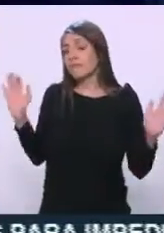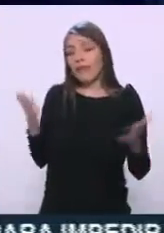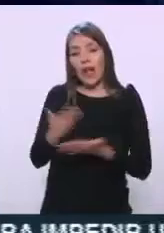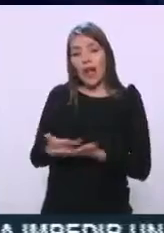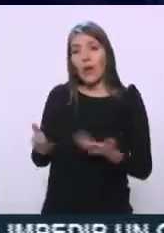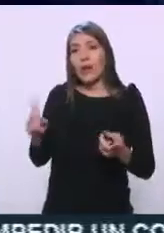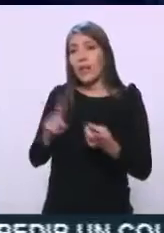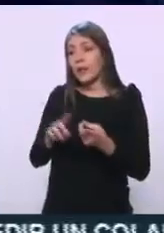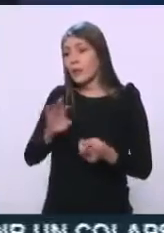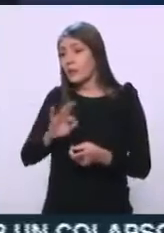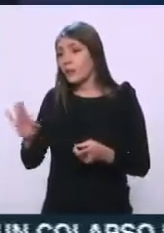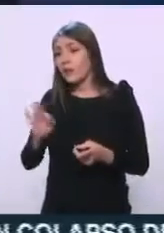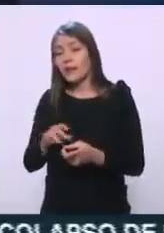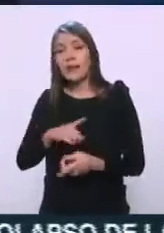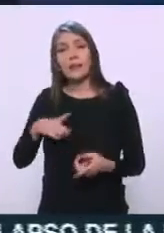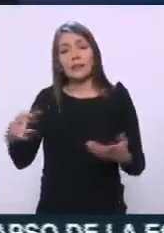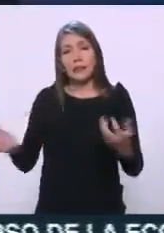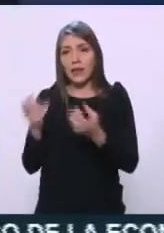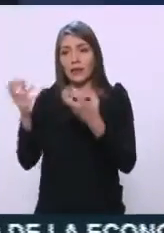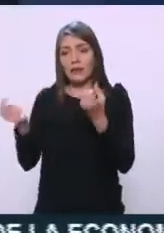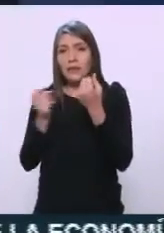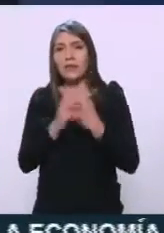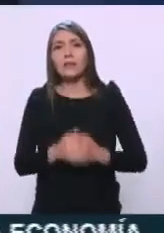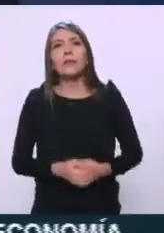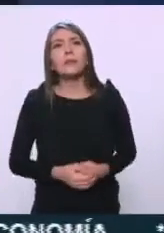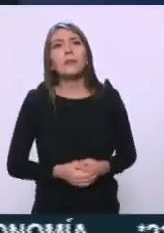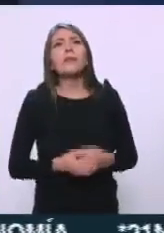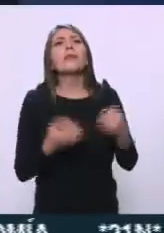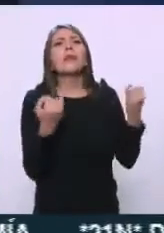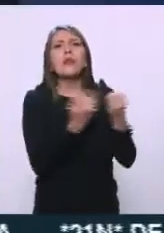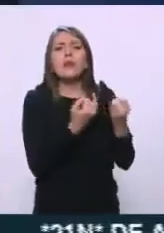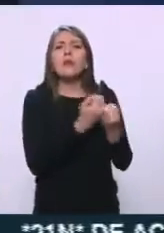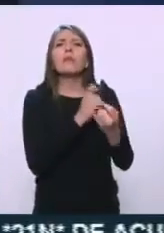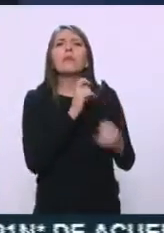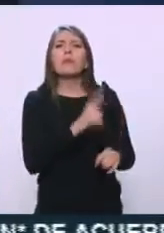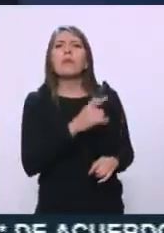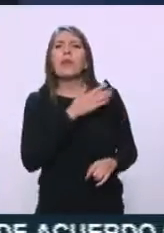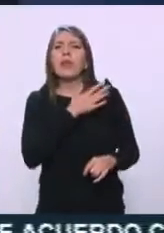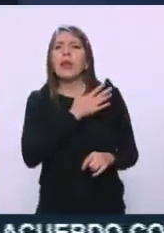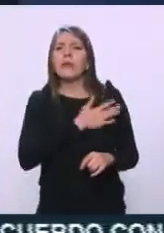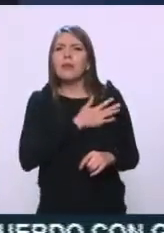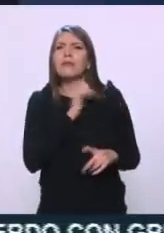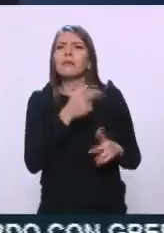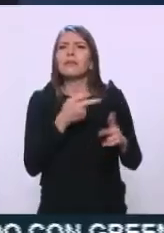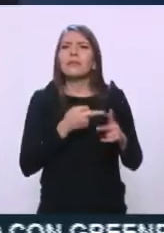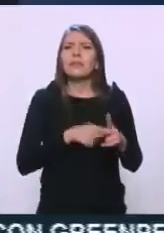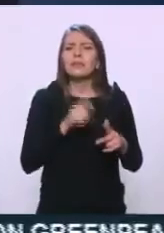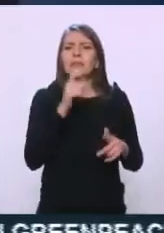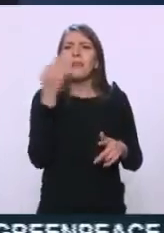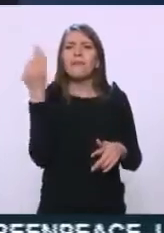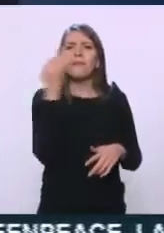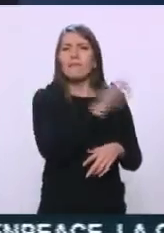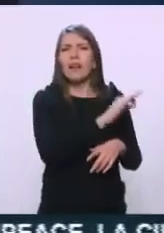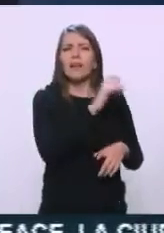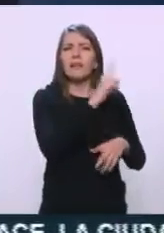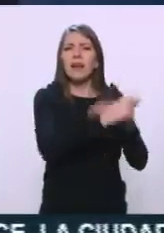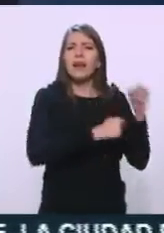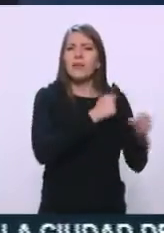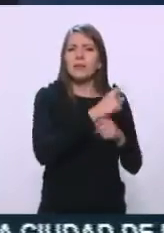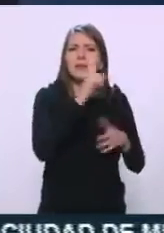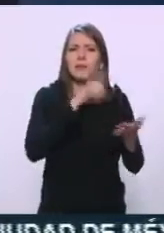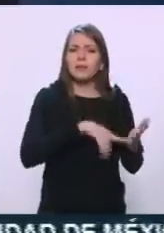¿no? Pero porque se abre también una puerta a la democracia que inició con un gran fraude electoral en 1988. Claro,